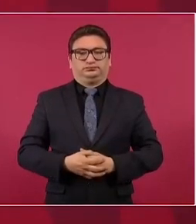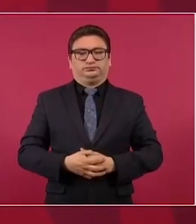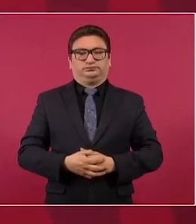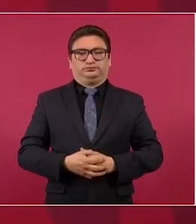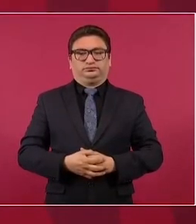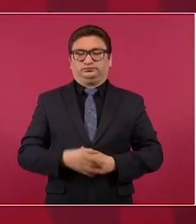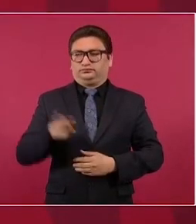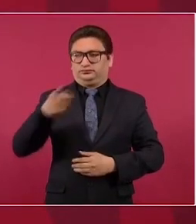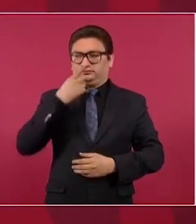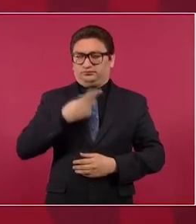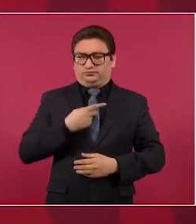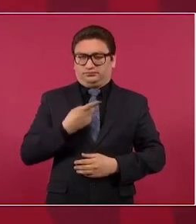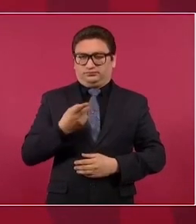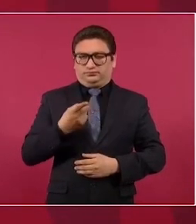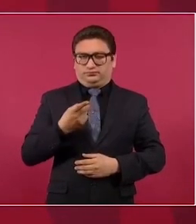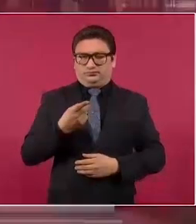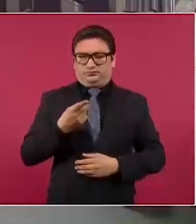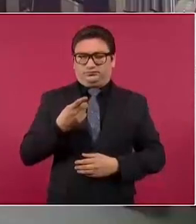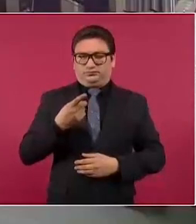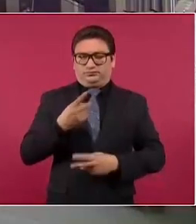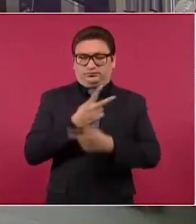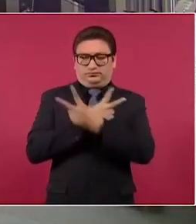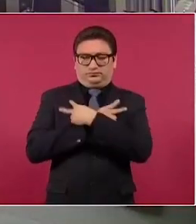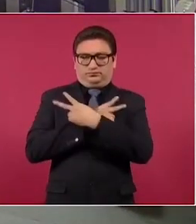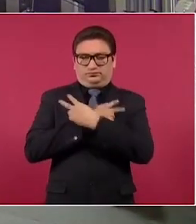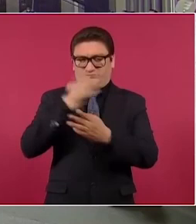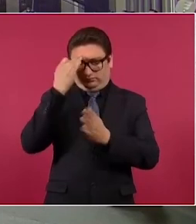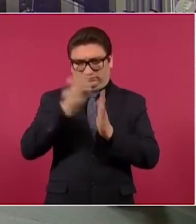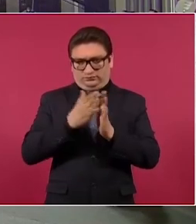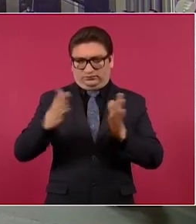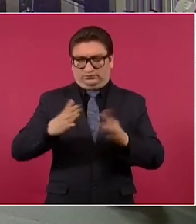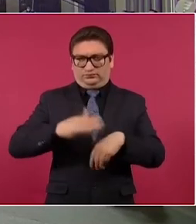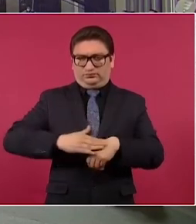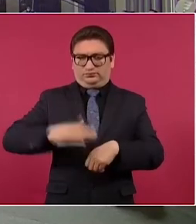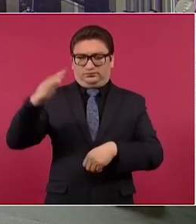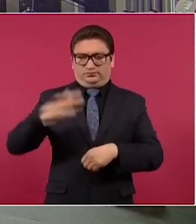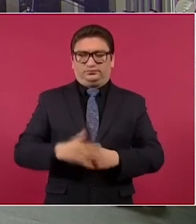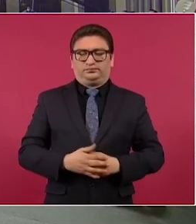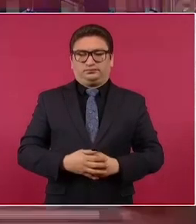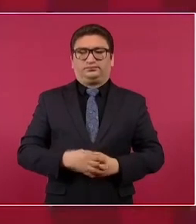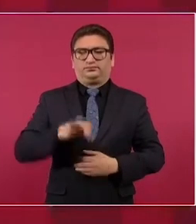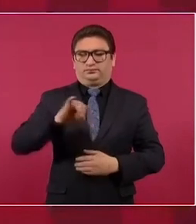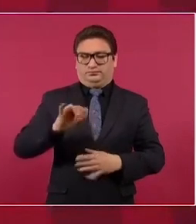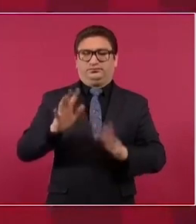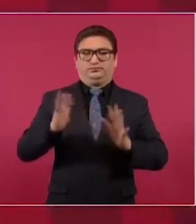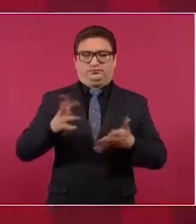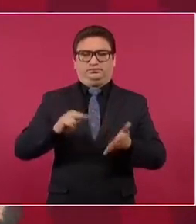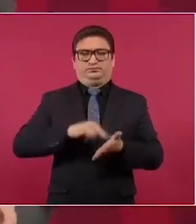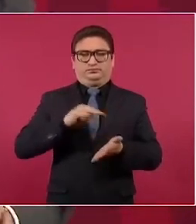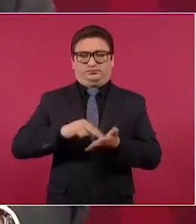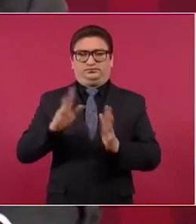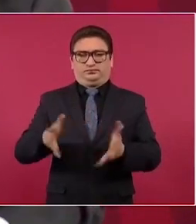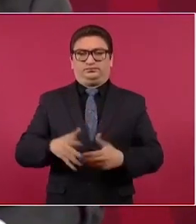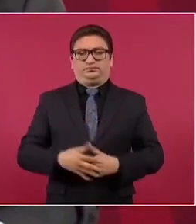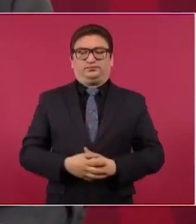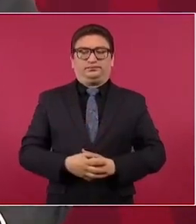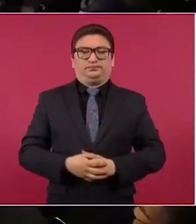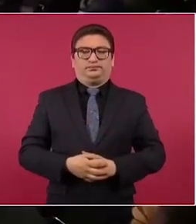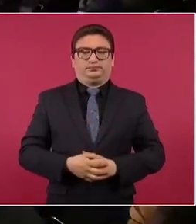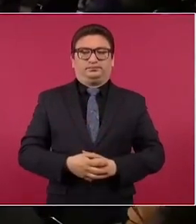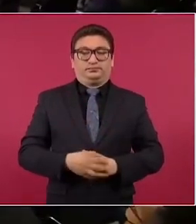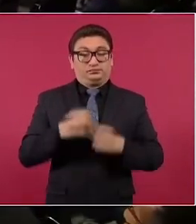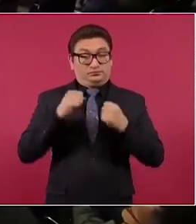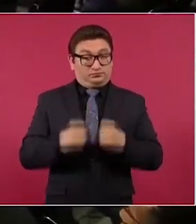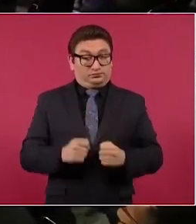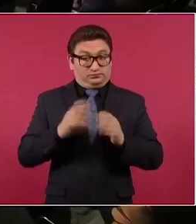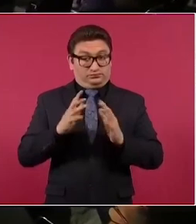Tú dices el de la ampliación de las vacaciones. Ajá, vacaciones dignas. Sí, ya lo firmé. Ya es un hecho,